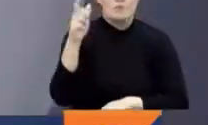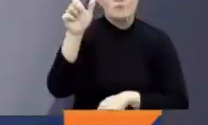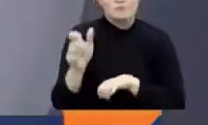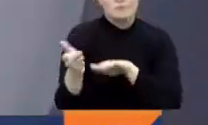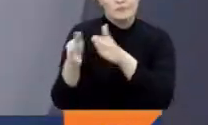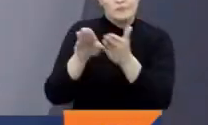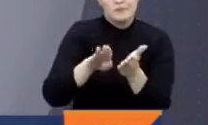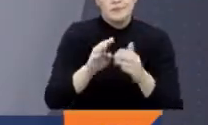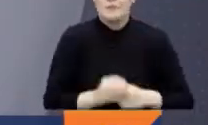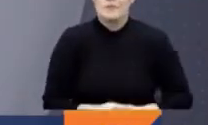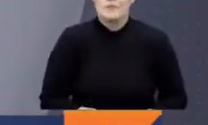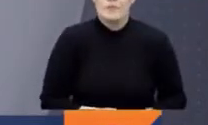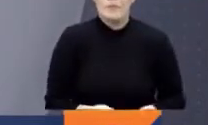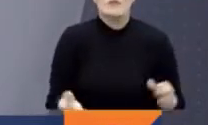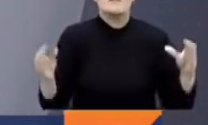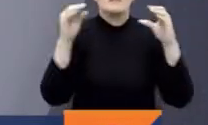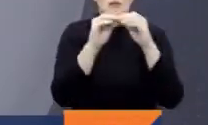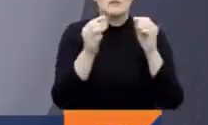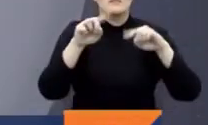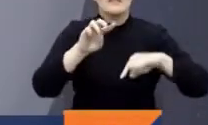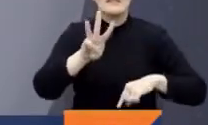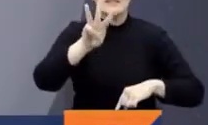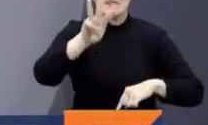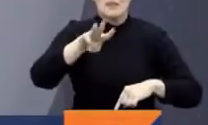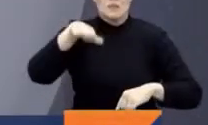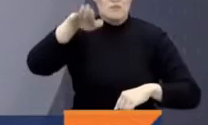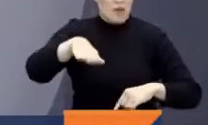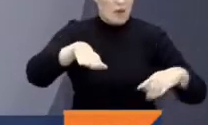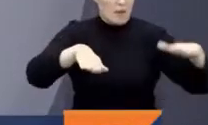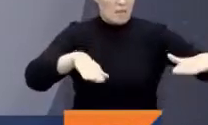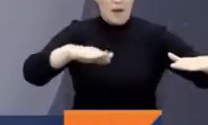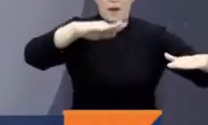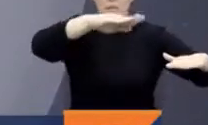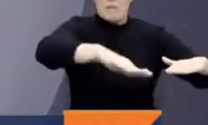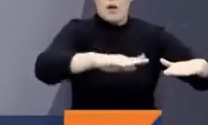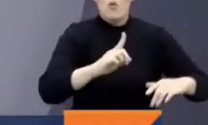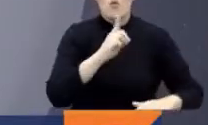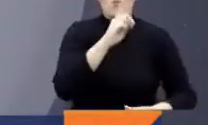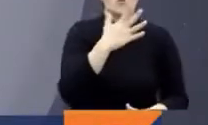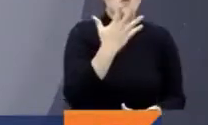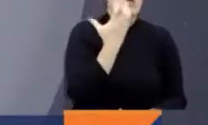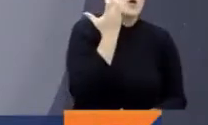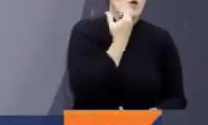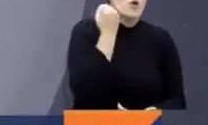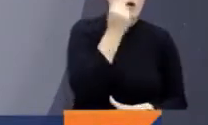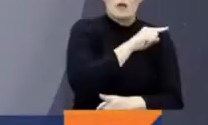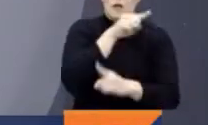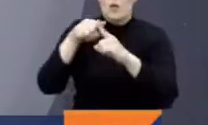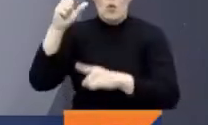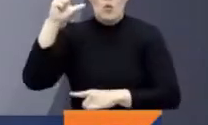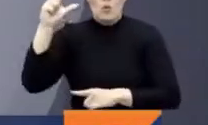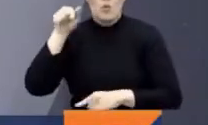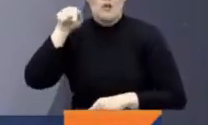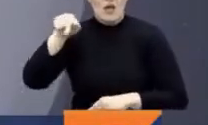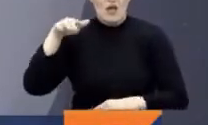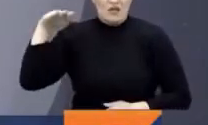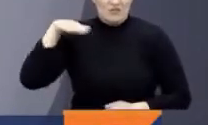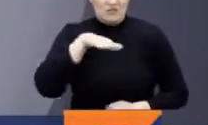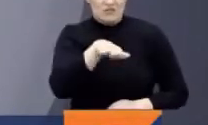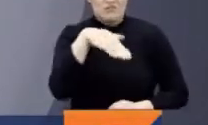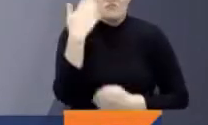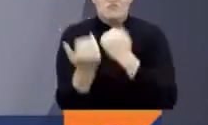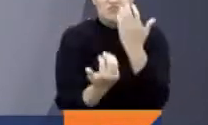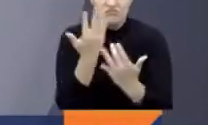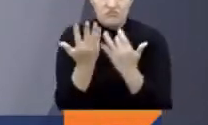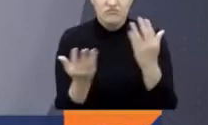sujetos. Asimismo, se registraron 3 bloqueos, 2 de estos en la vía Ocaña-Cúcuta, donde ilegales abordaron vehículos de transporte de carga